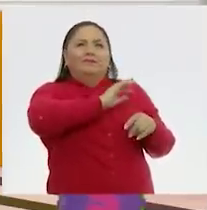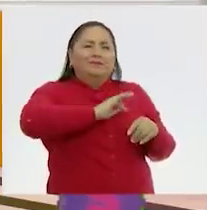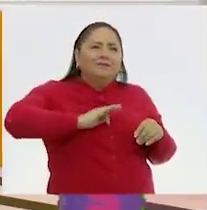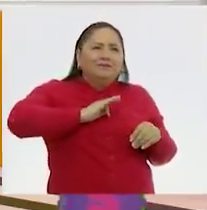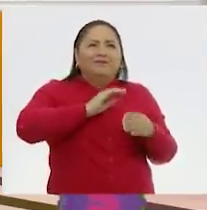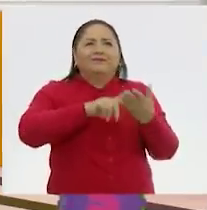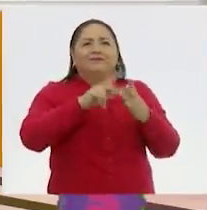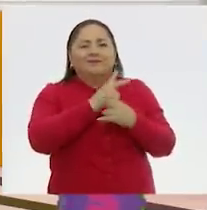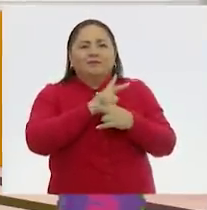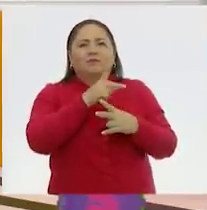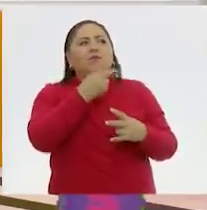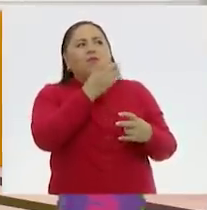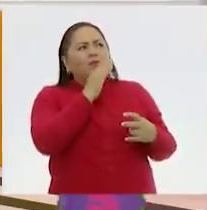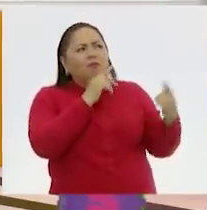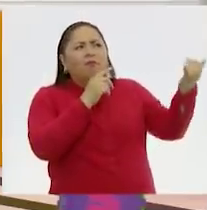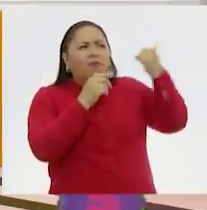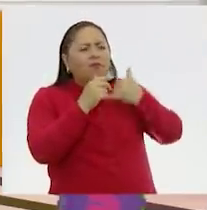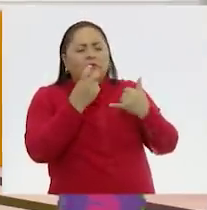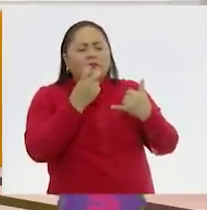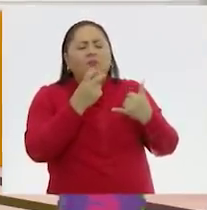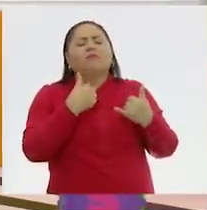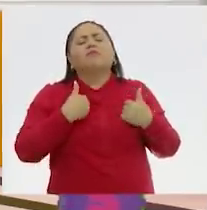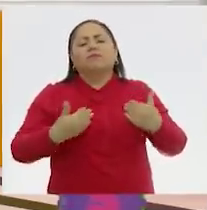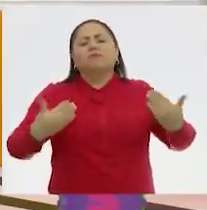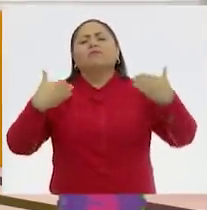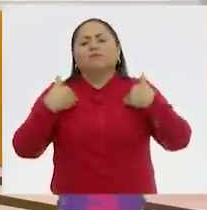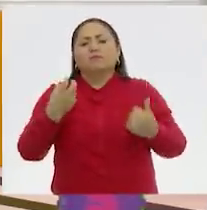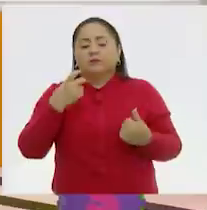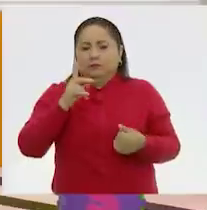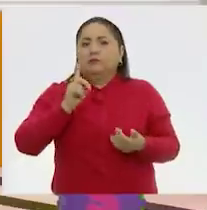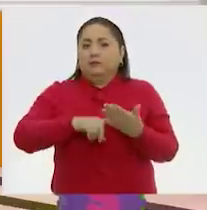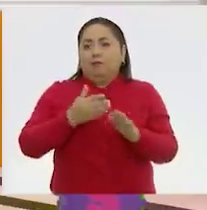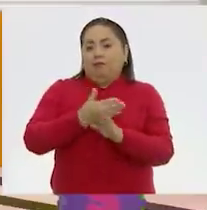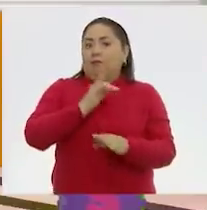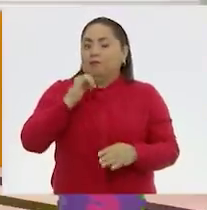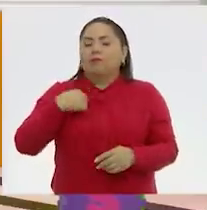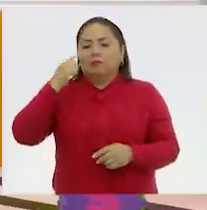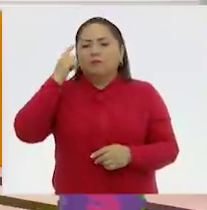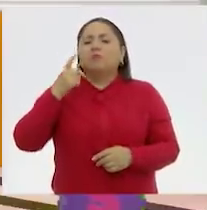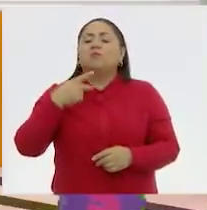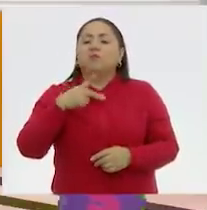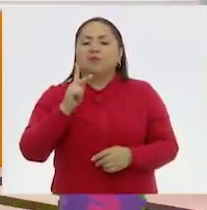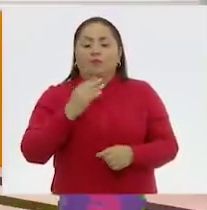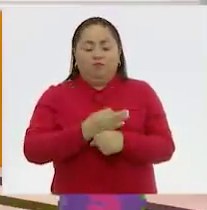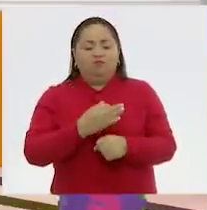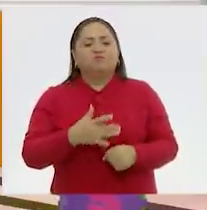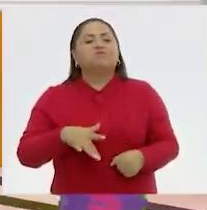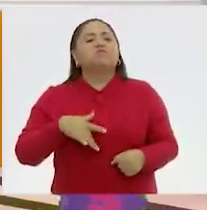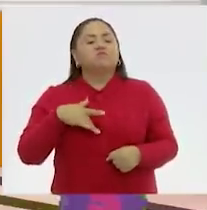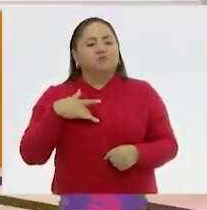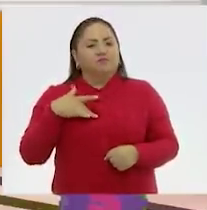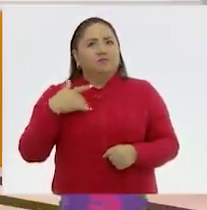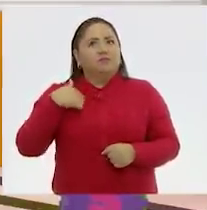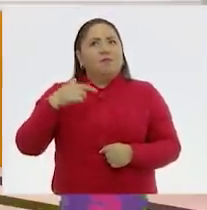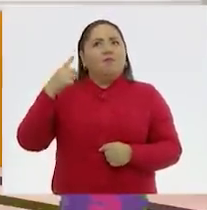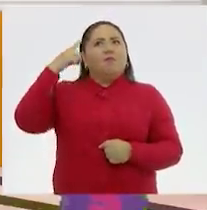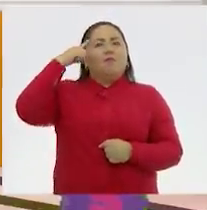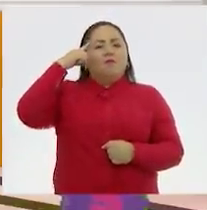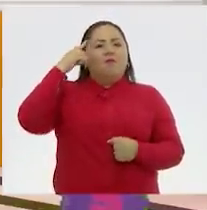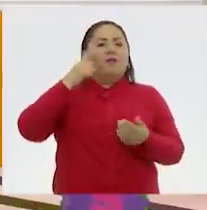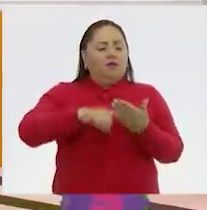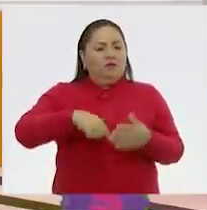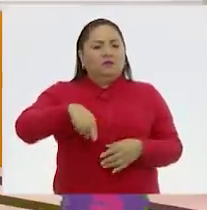no te habías comunicado conmigo. Y la verdad, eso sí me molestó mucho, pero afortunadamente me acordé de que